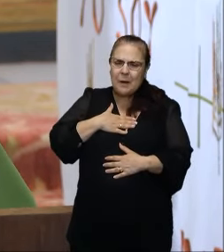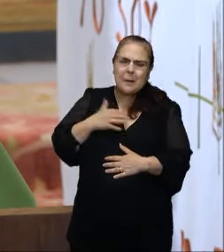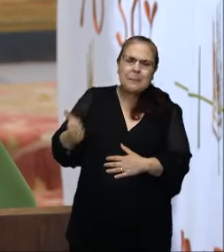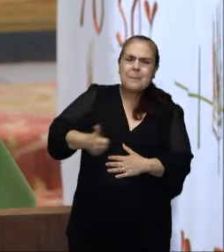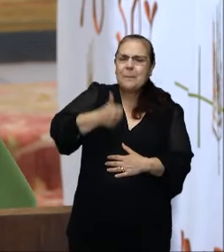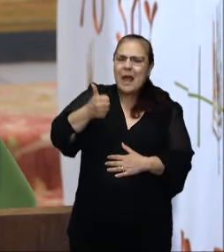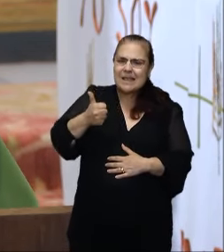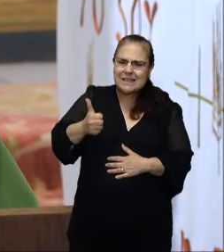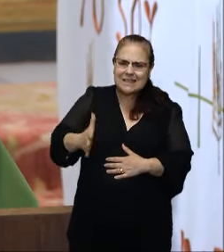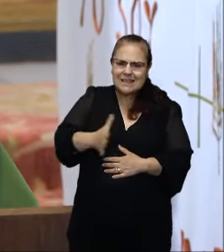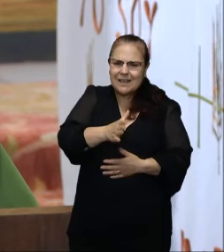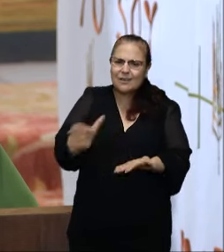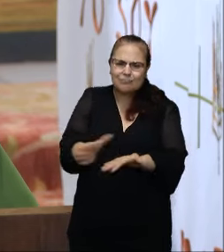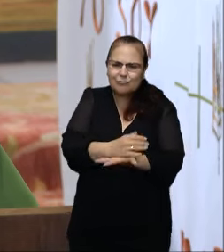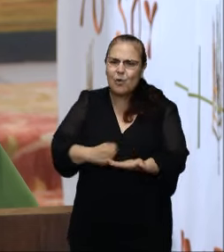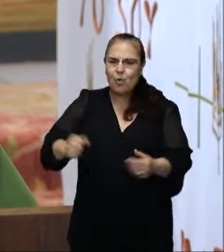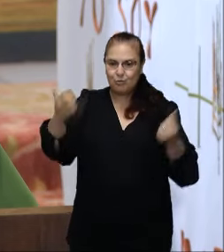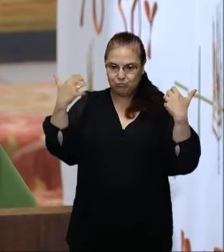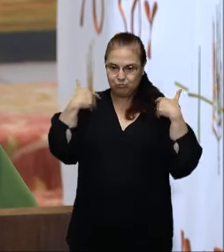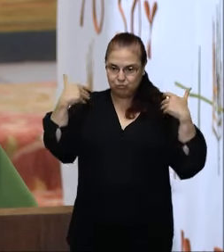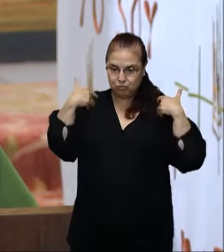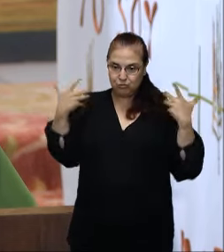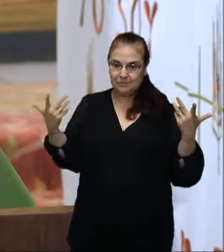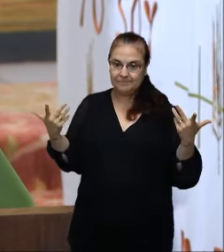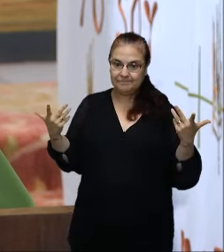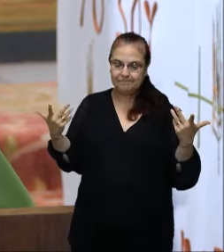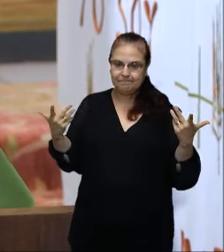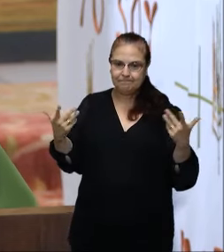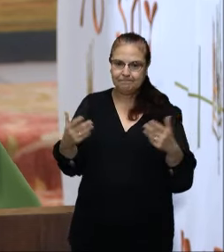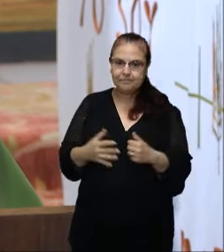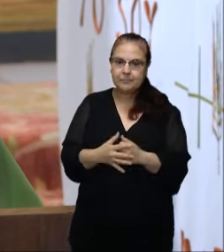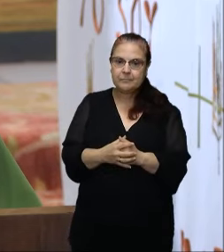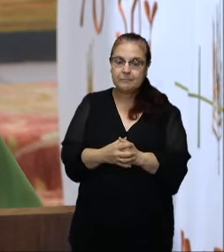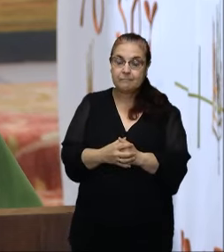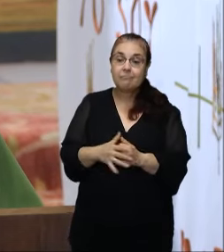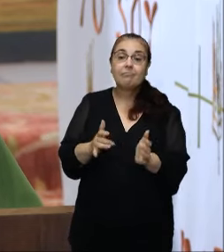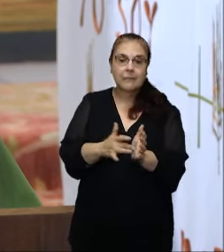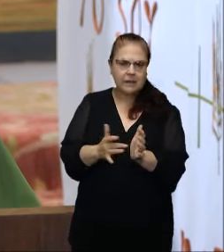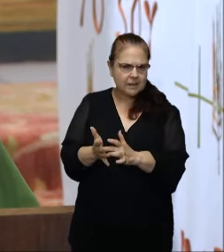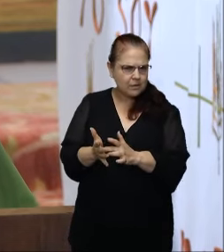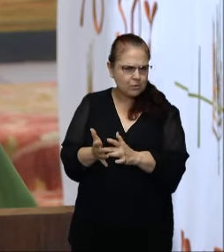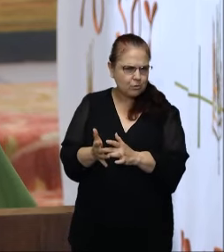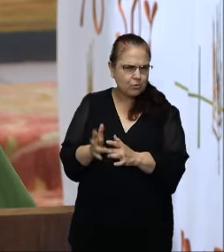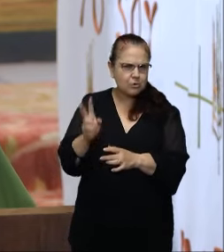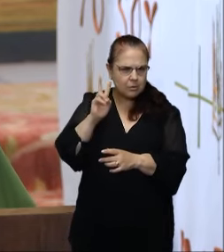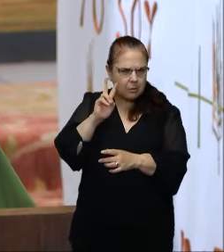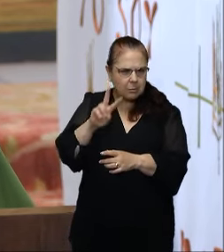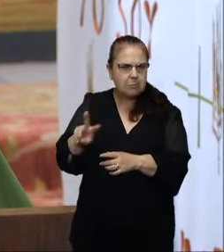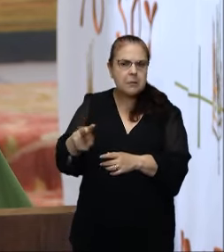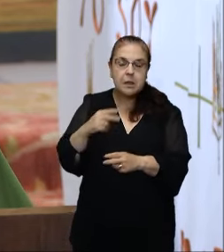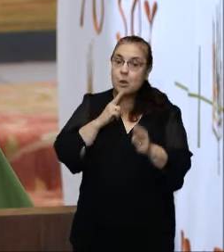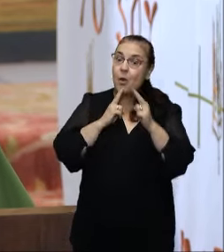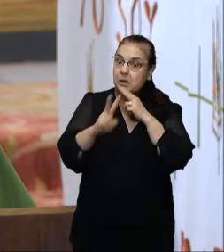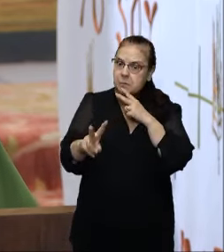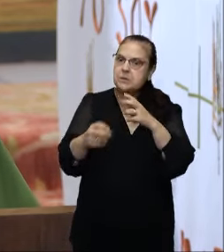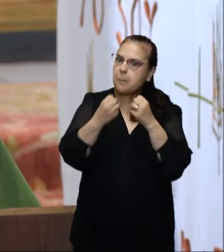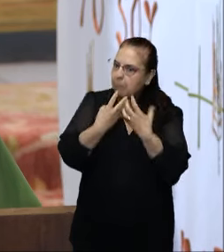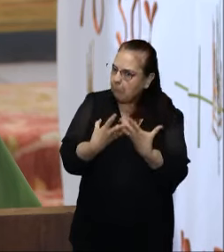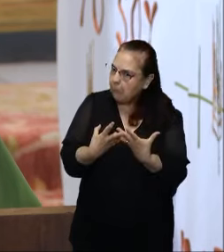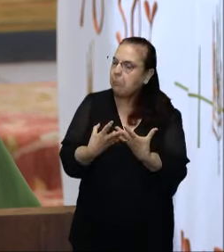todos los holocaustos y sacrificios. Y Jesús, viendo que había respondido sensatamente,